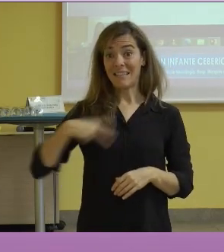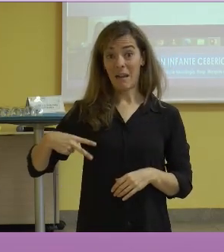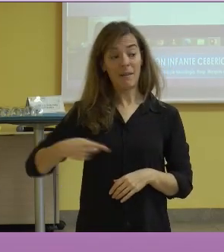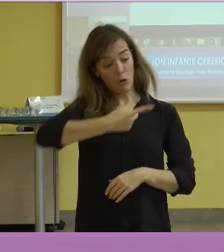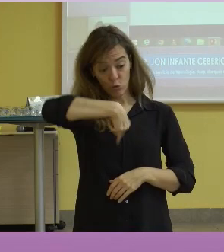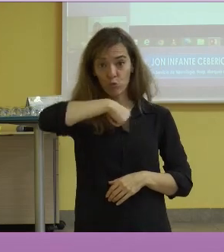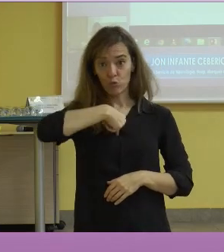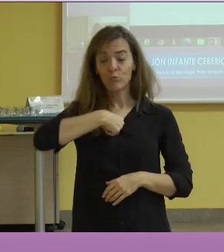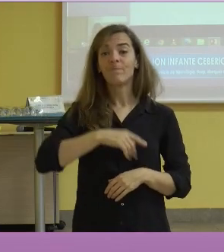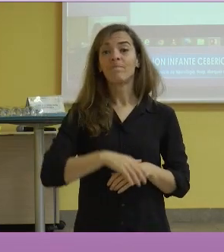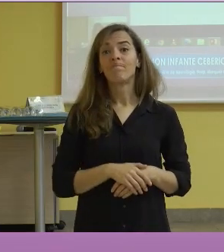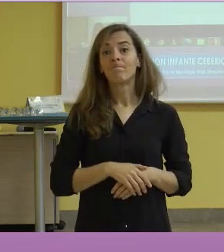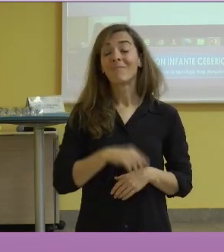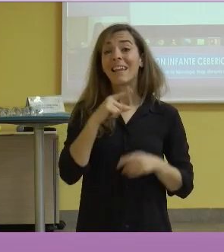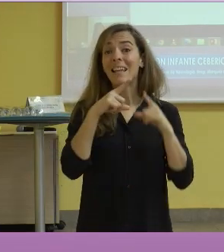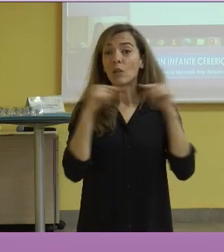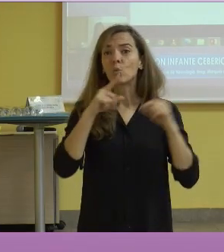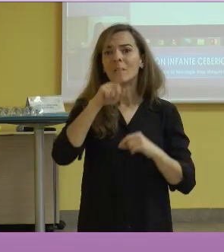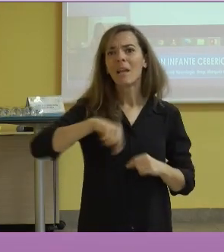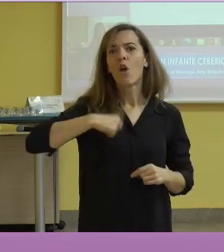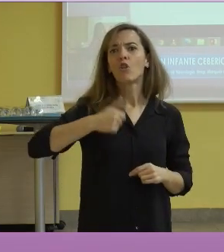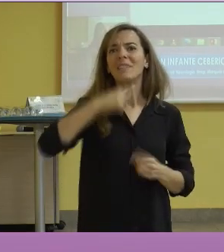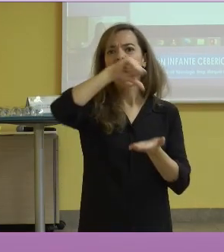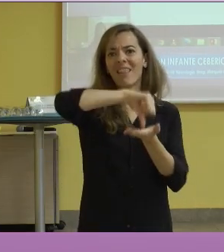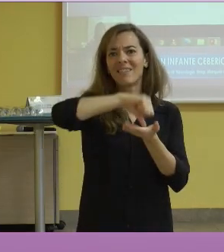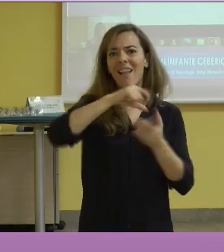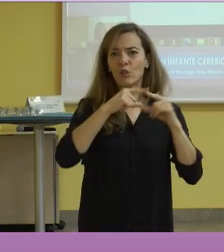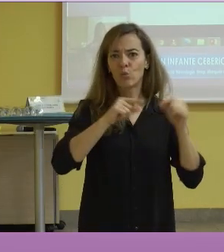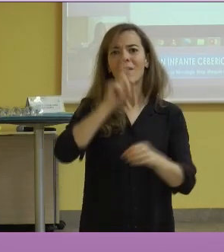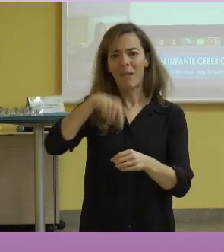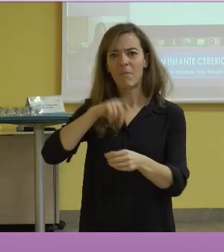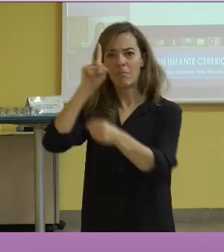está también en Asturias el Hospital Central de Asturias.